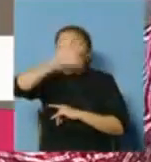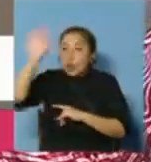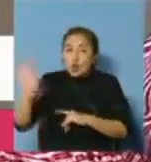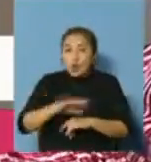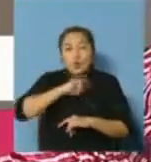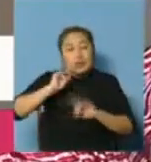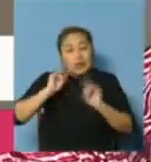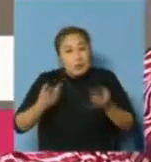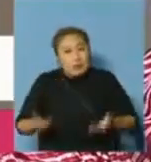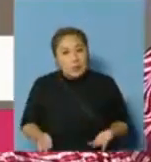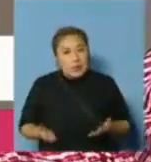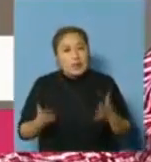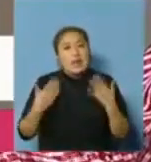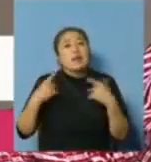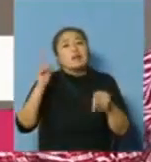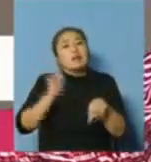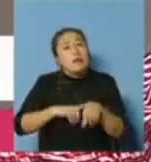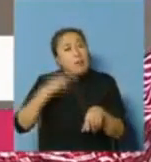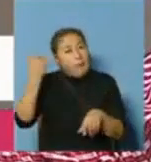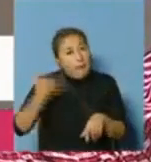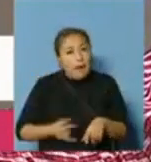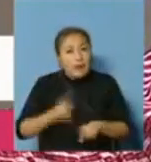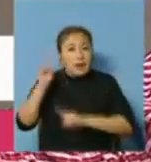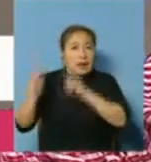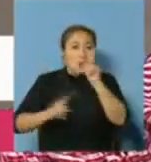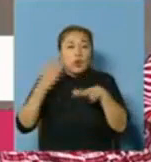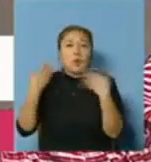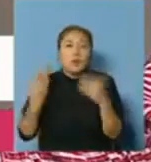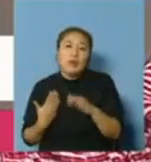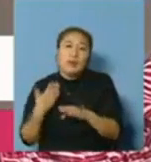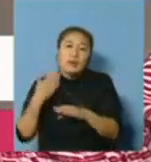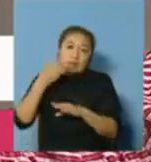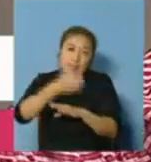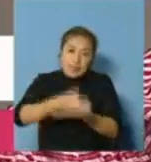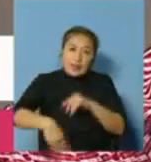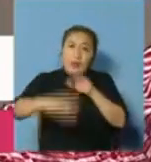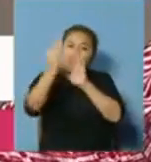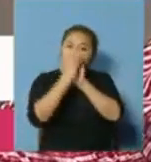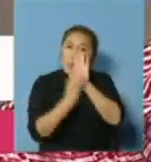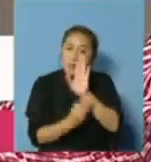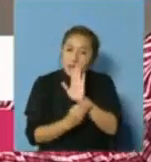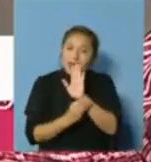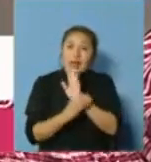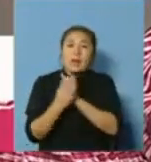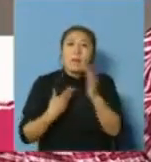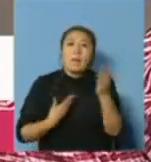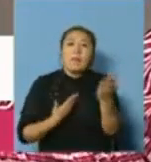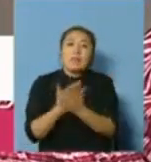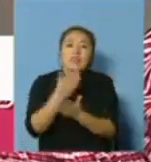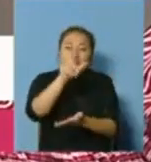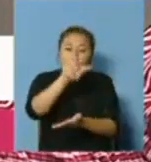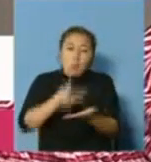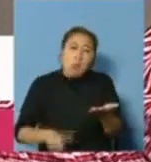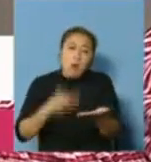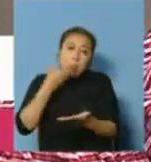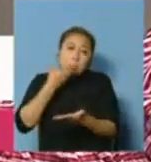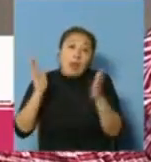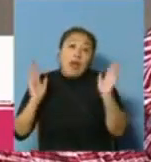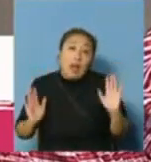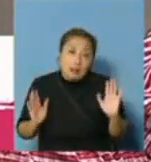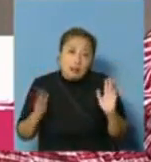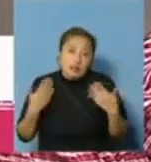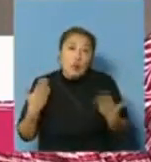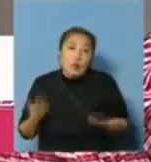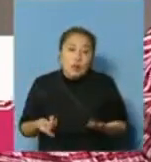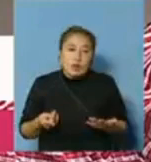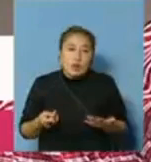o sea que tiene tiempo algunos para poder acercarse por lo menos presentar el formulario por lo menos